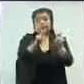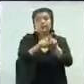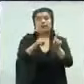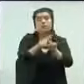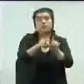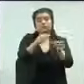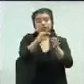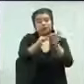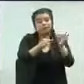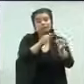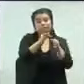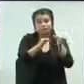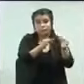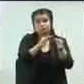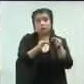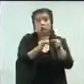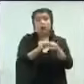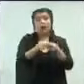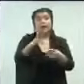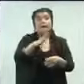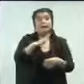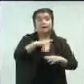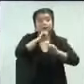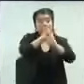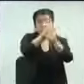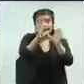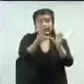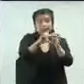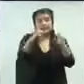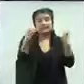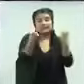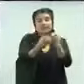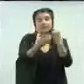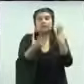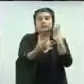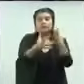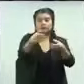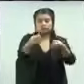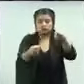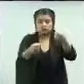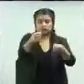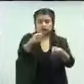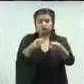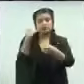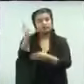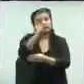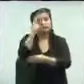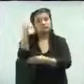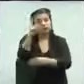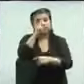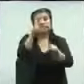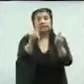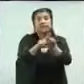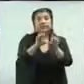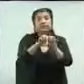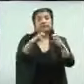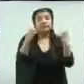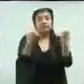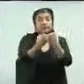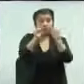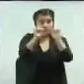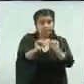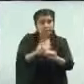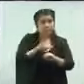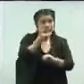momento. Sí, estamos claros que la maquinaria es absolutamente esencial, y también estamos claros de que esa maquinaria no puede comprarse